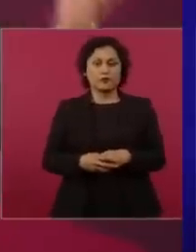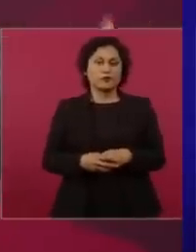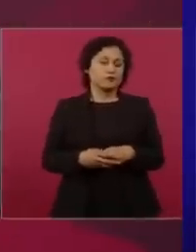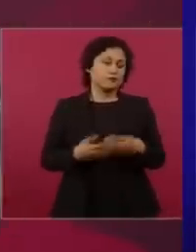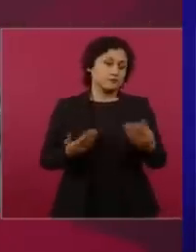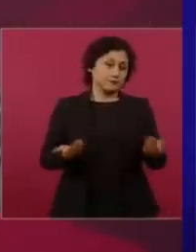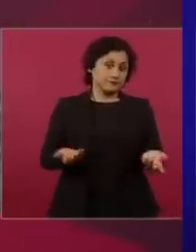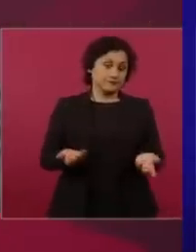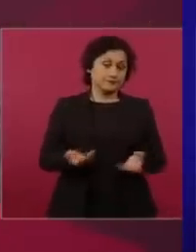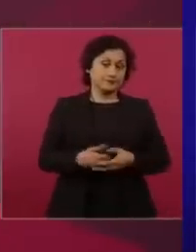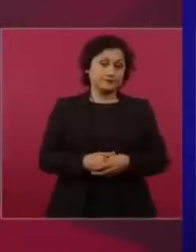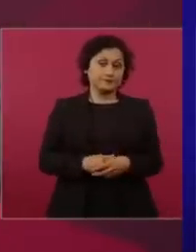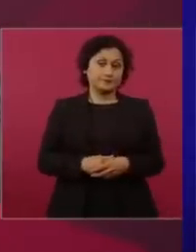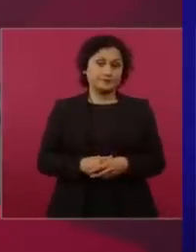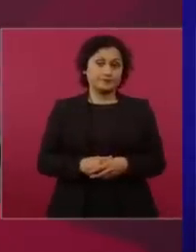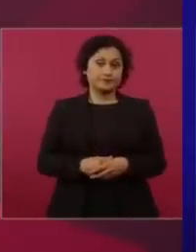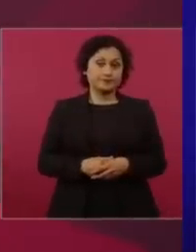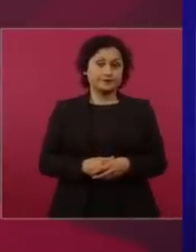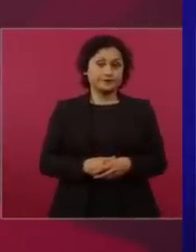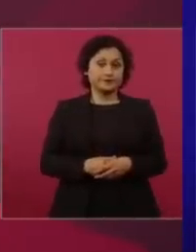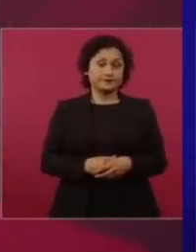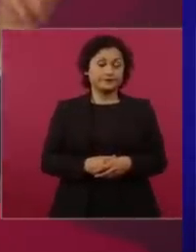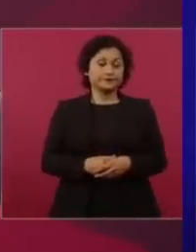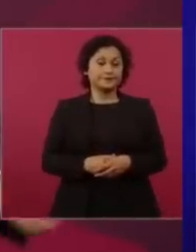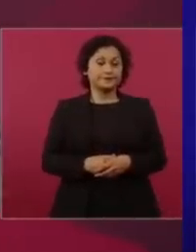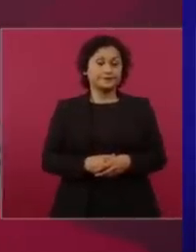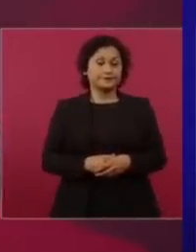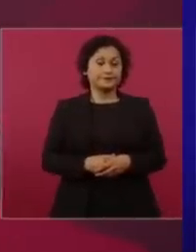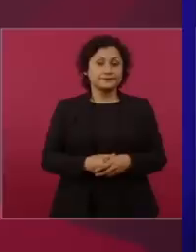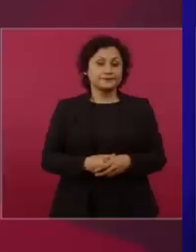Entonces, ¿qué es lo que